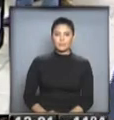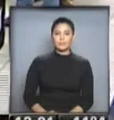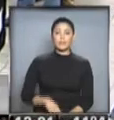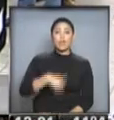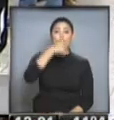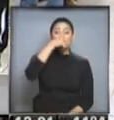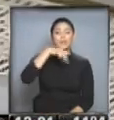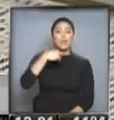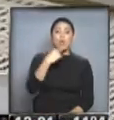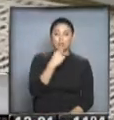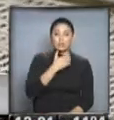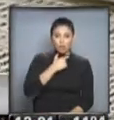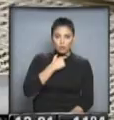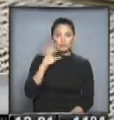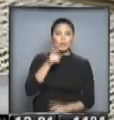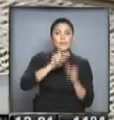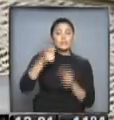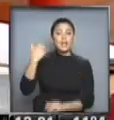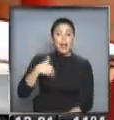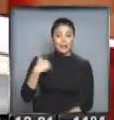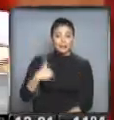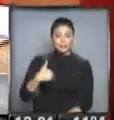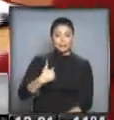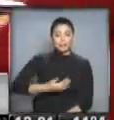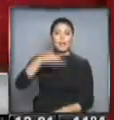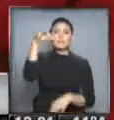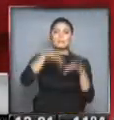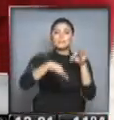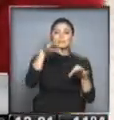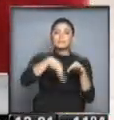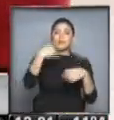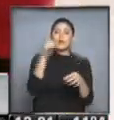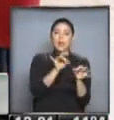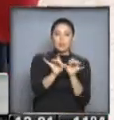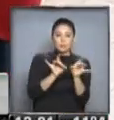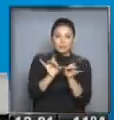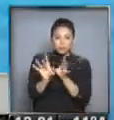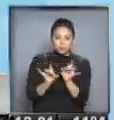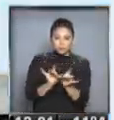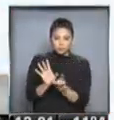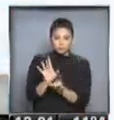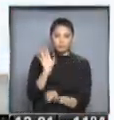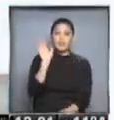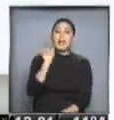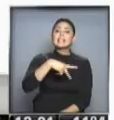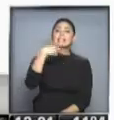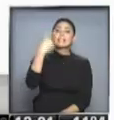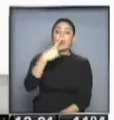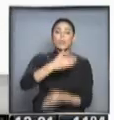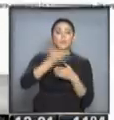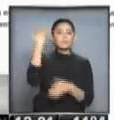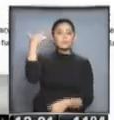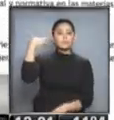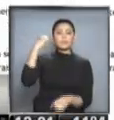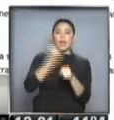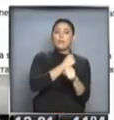El domingo 11 de agosto, los argentinos participaremos de las primarias abiertas, simultáneas y obligatorias, las segundas que se realizan desde